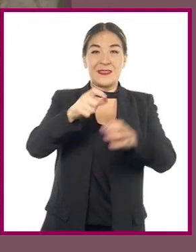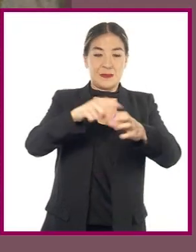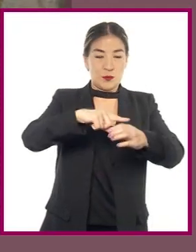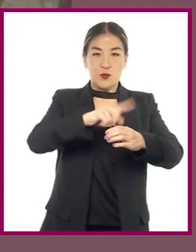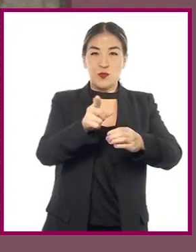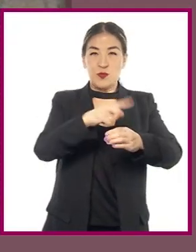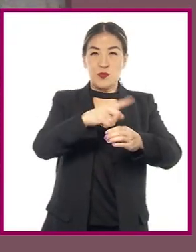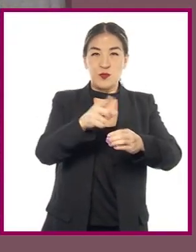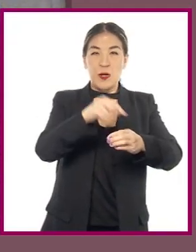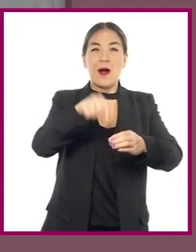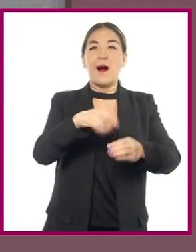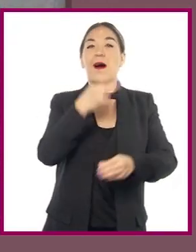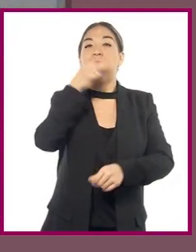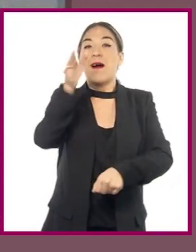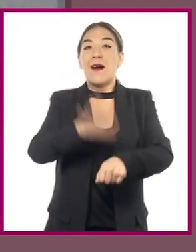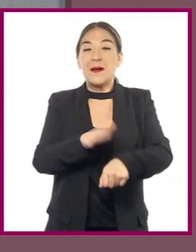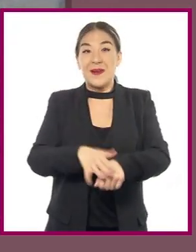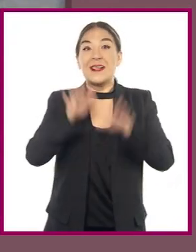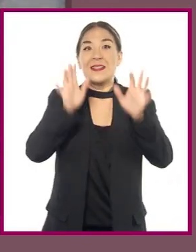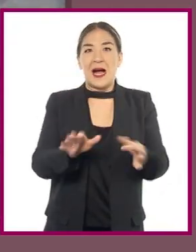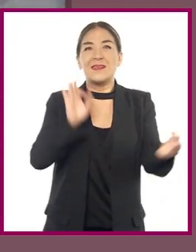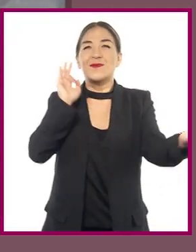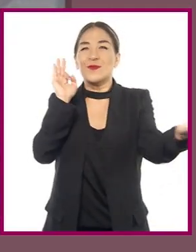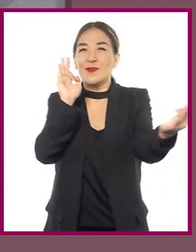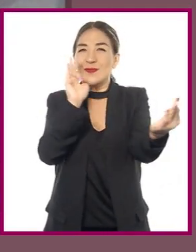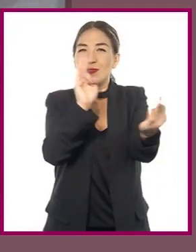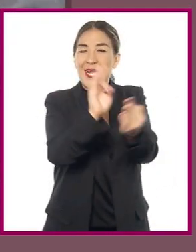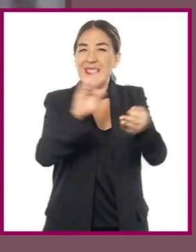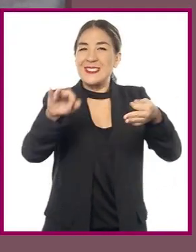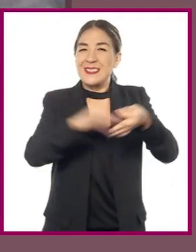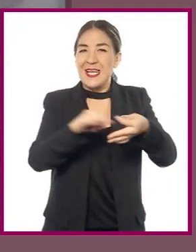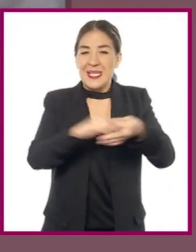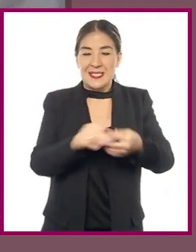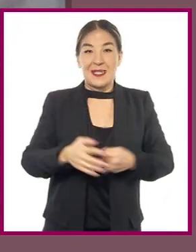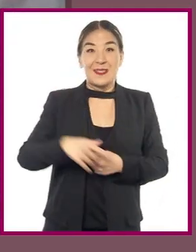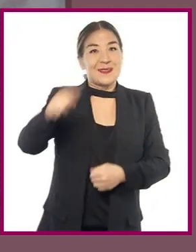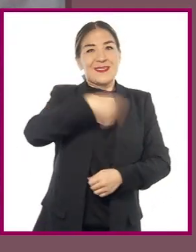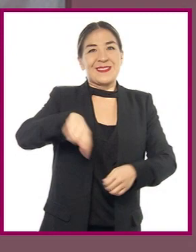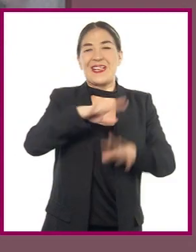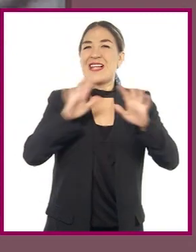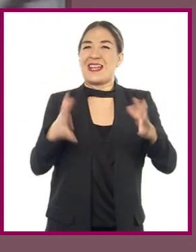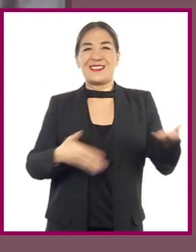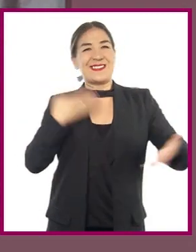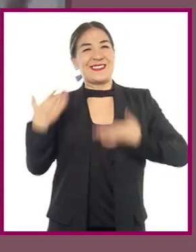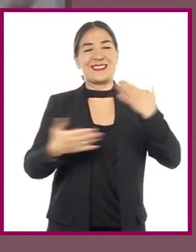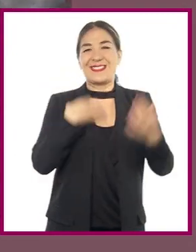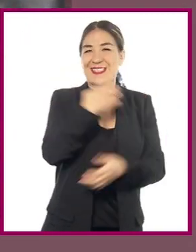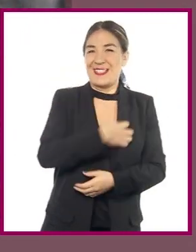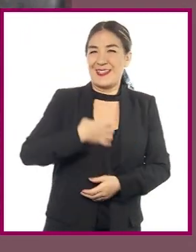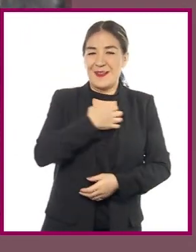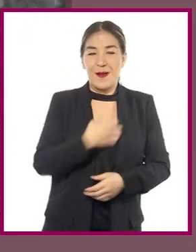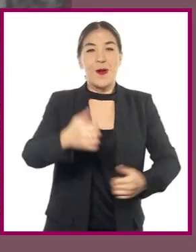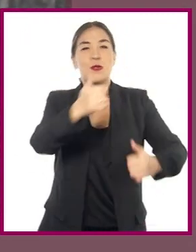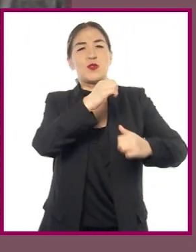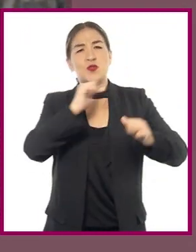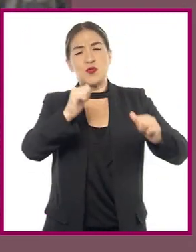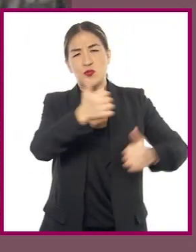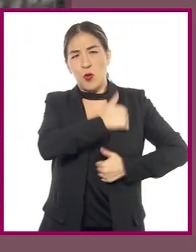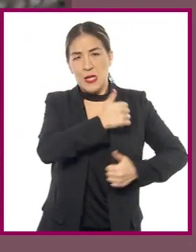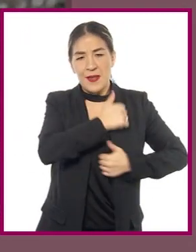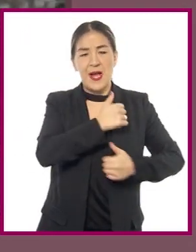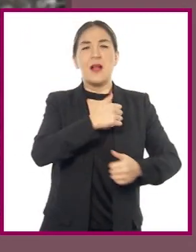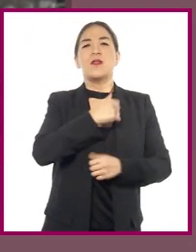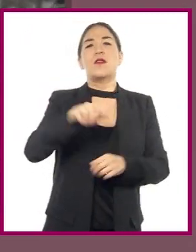nave y aparecen las primeras señales de cercanía. El ánimo vuelve a encenderse. Soldados, marineros